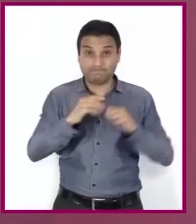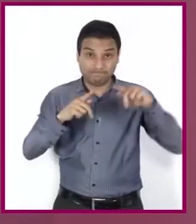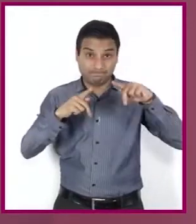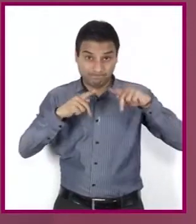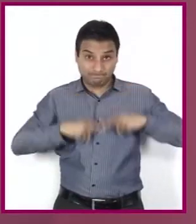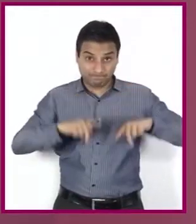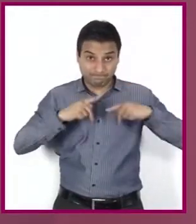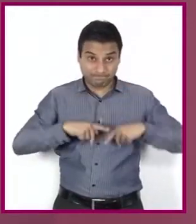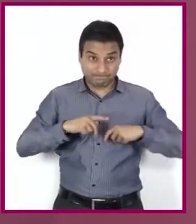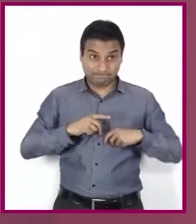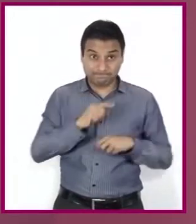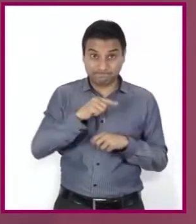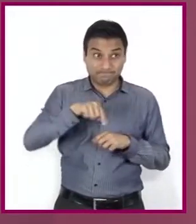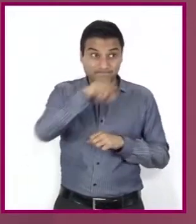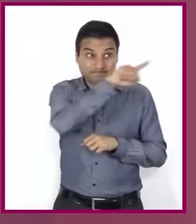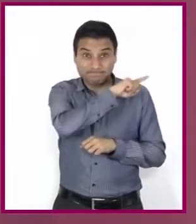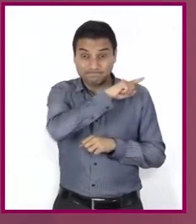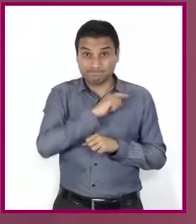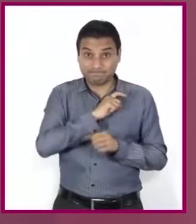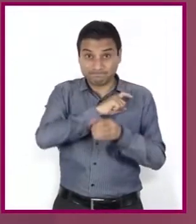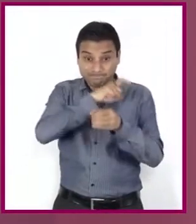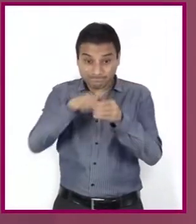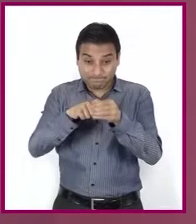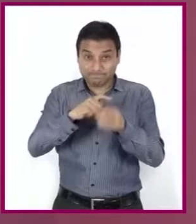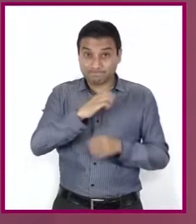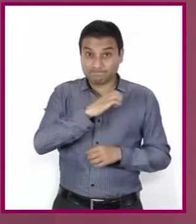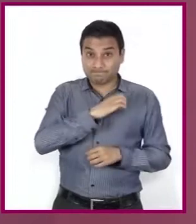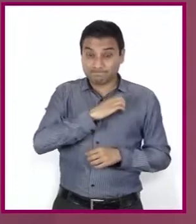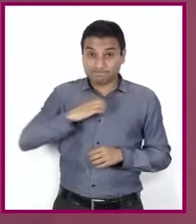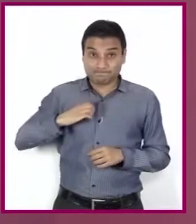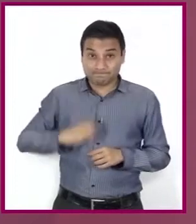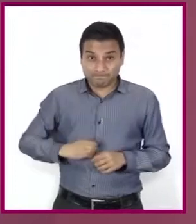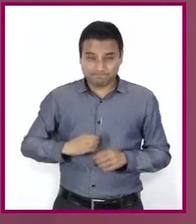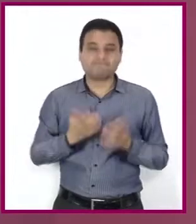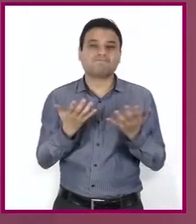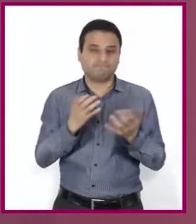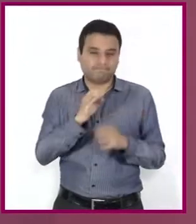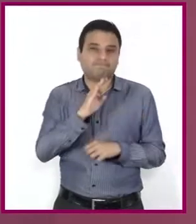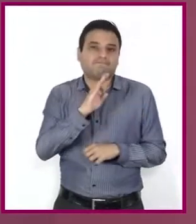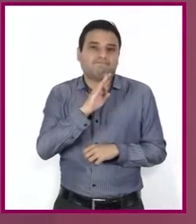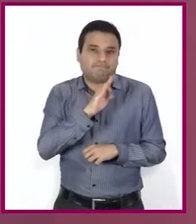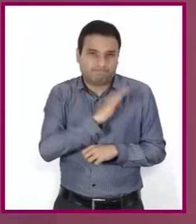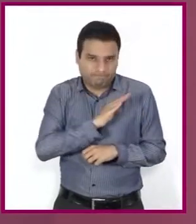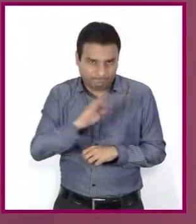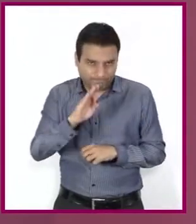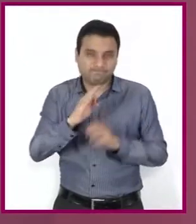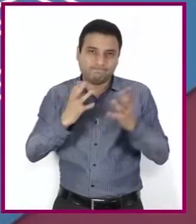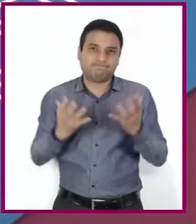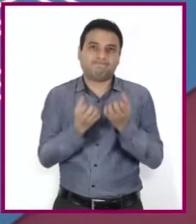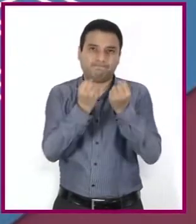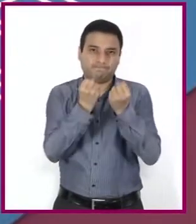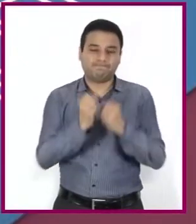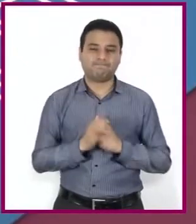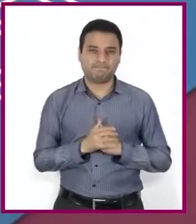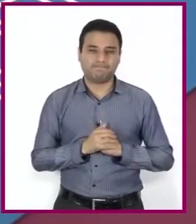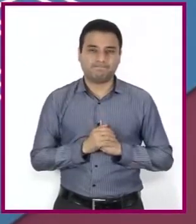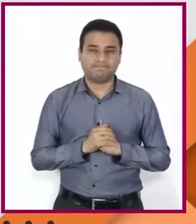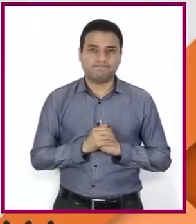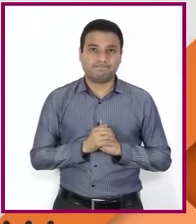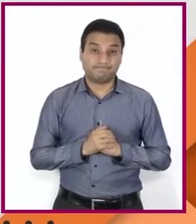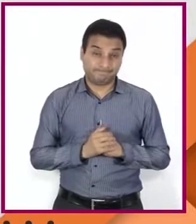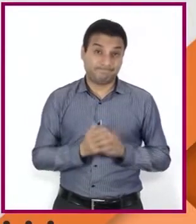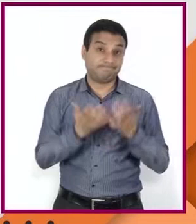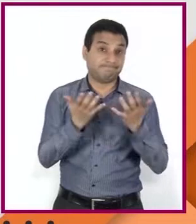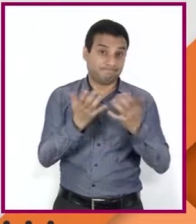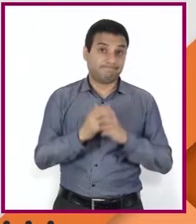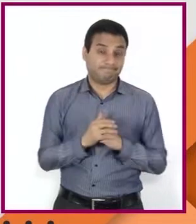la religión cristiana y uniéndose a su iglesia, los humanos alcanzarían la salvación eterna. Por tanto, era